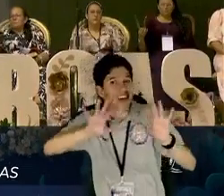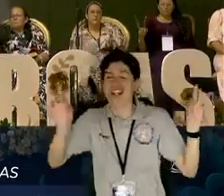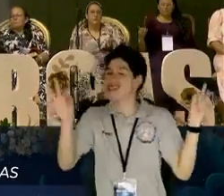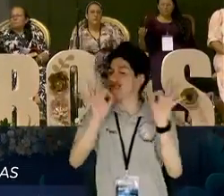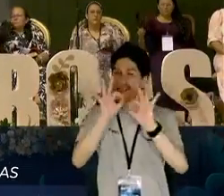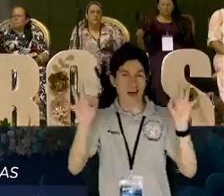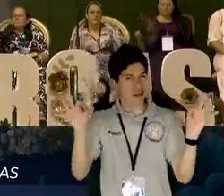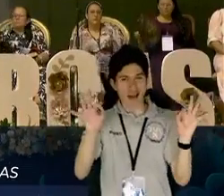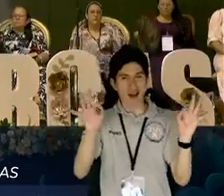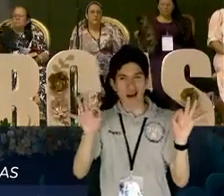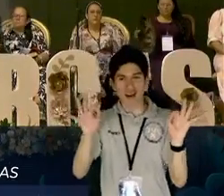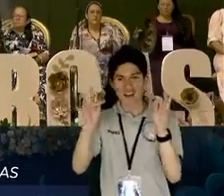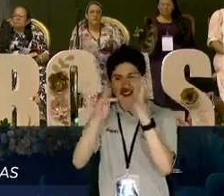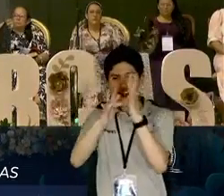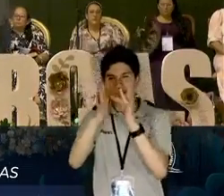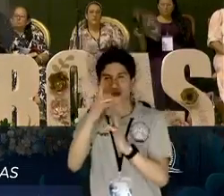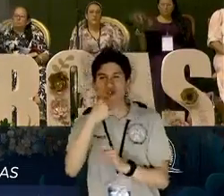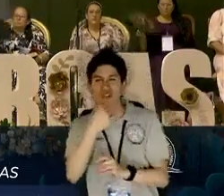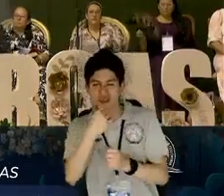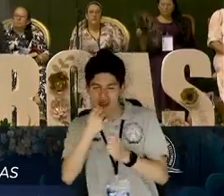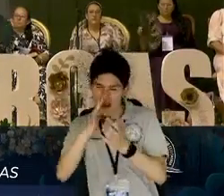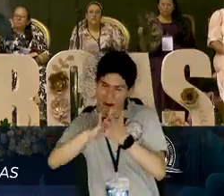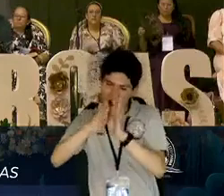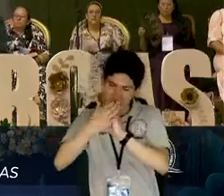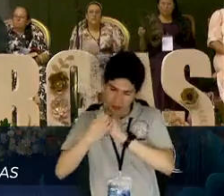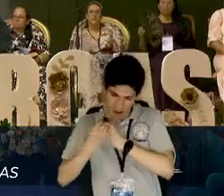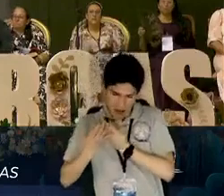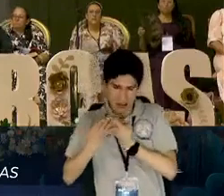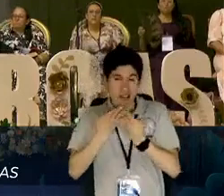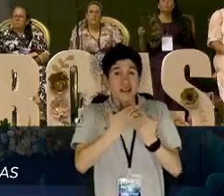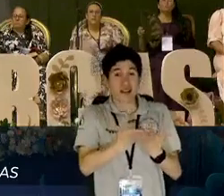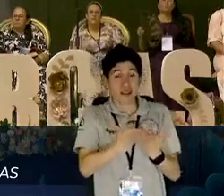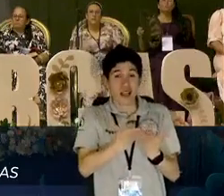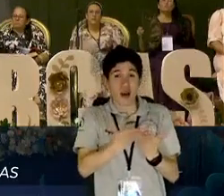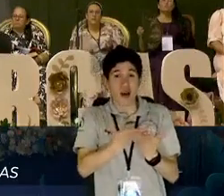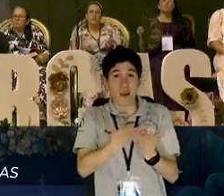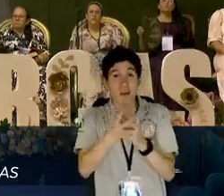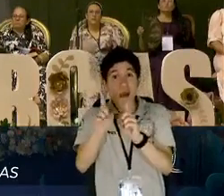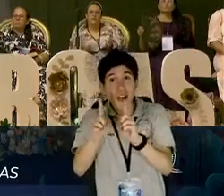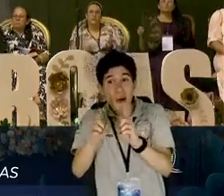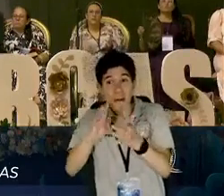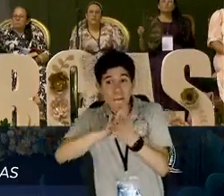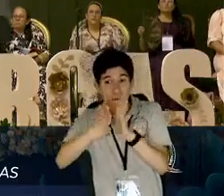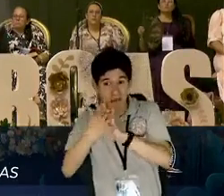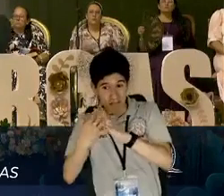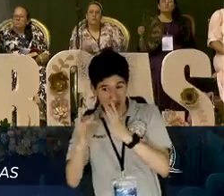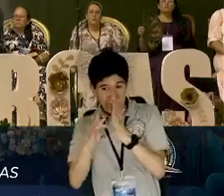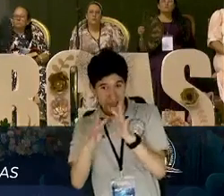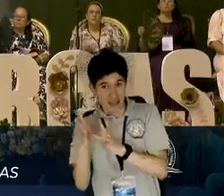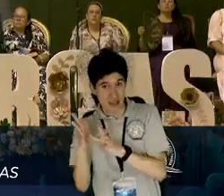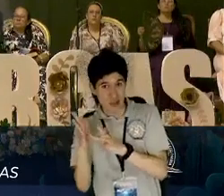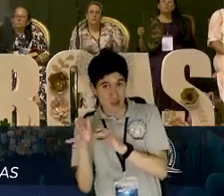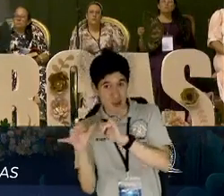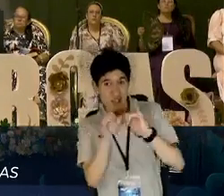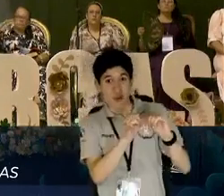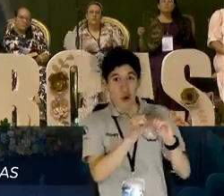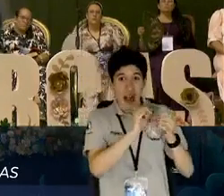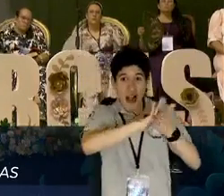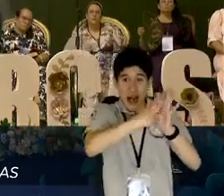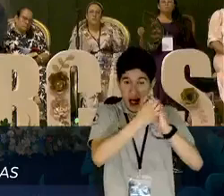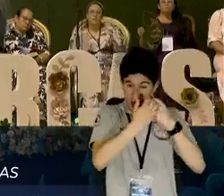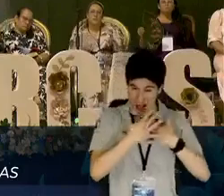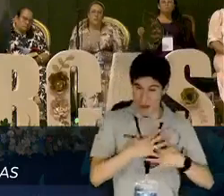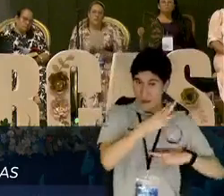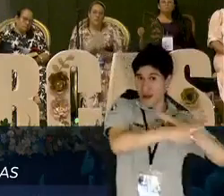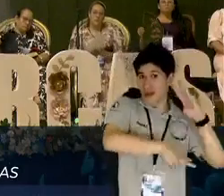paz os dejo, mi paz les doy, pero yo no la doy como el mundo la da. Cierto, yo no la doy